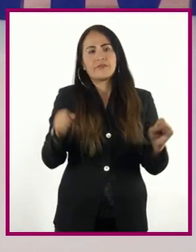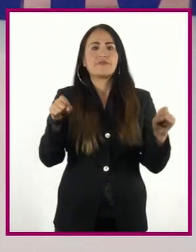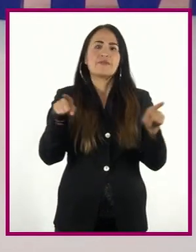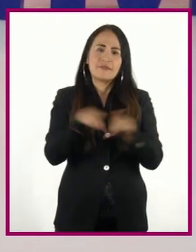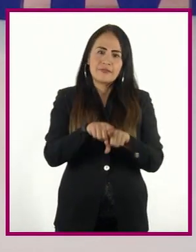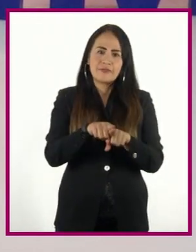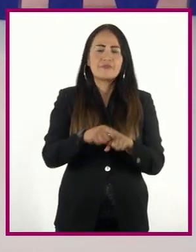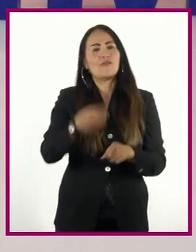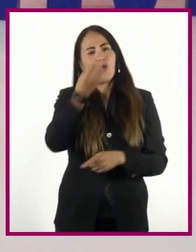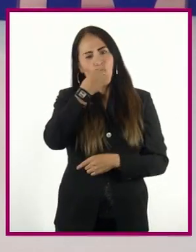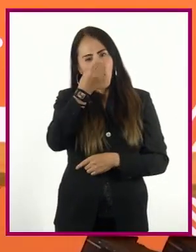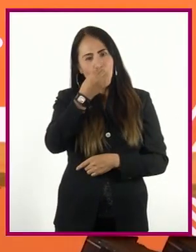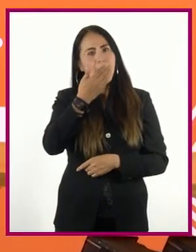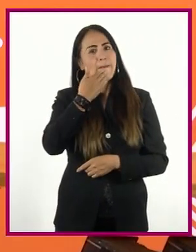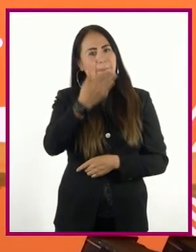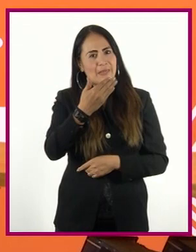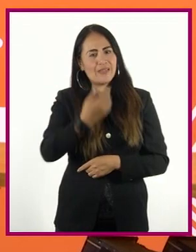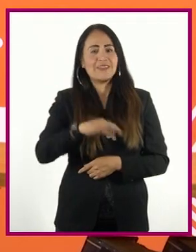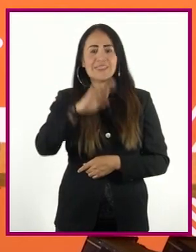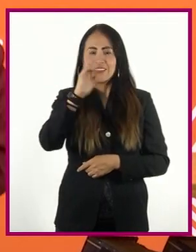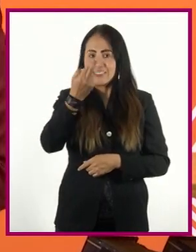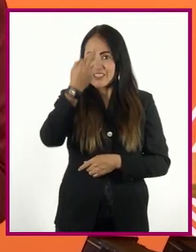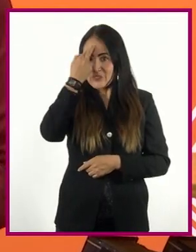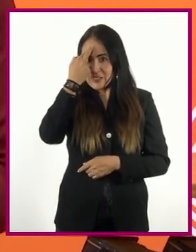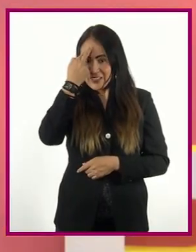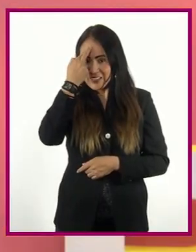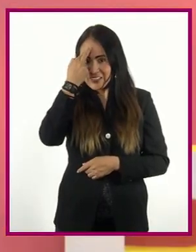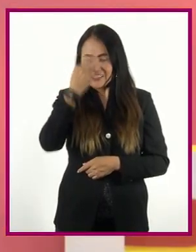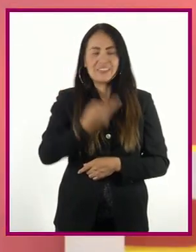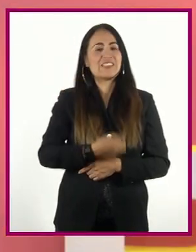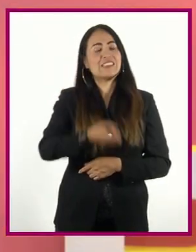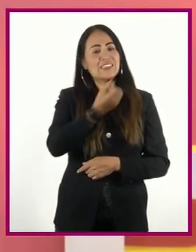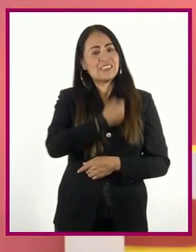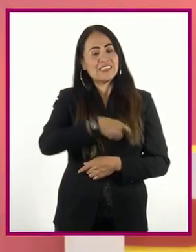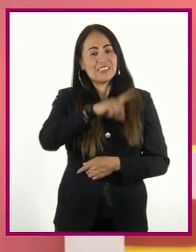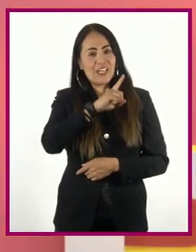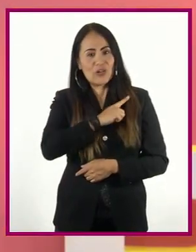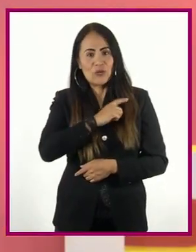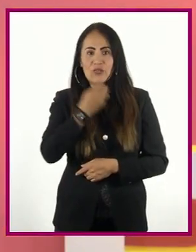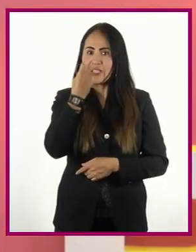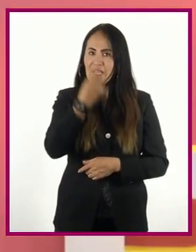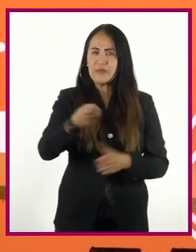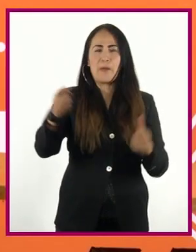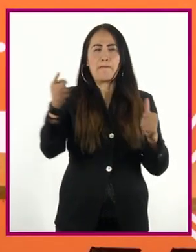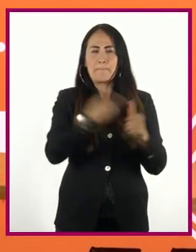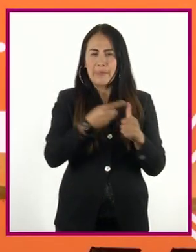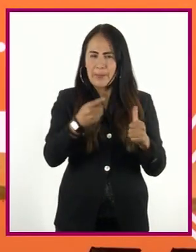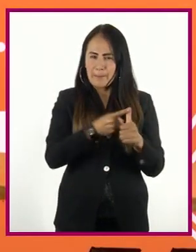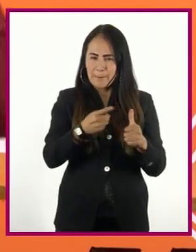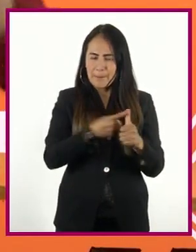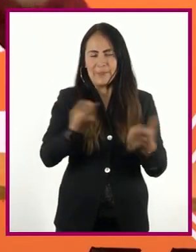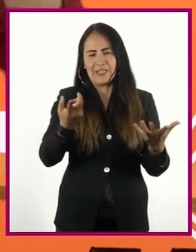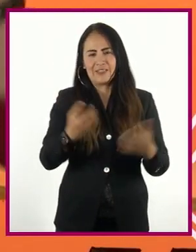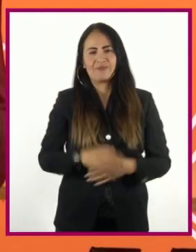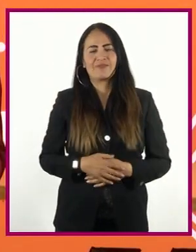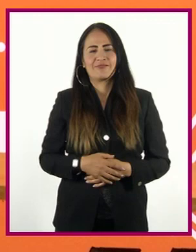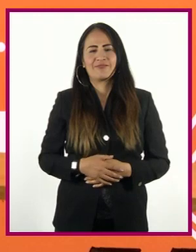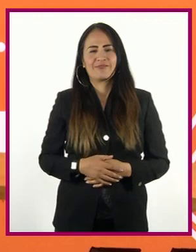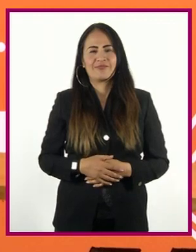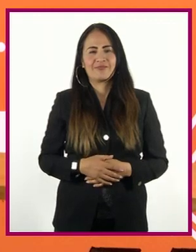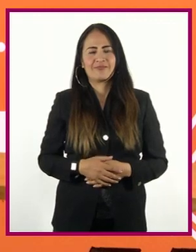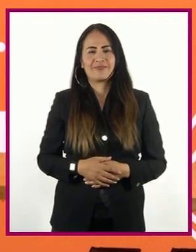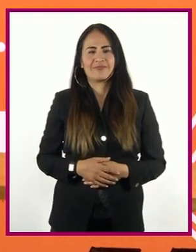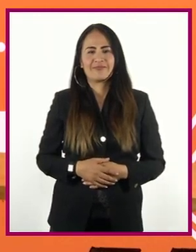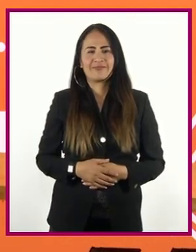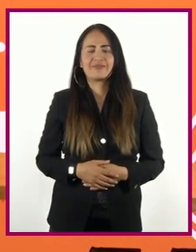una sana alimentación. Recuerden que nuestra salud y la de los demás es lo primero. Tiene usted mucha